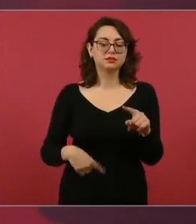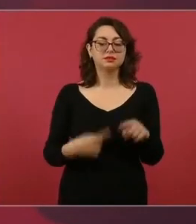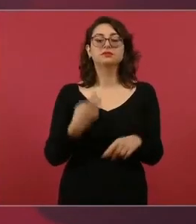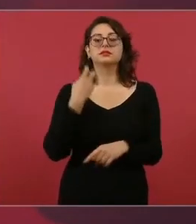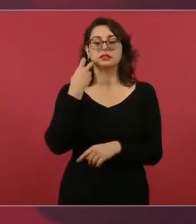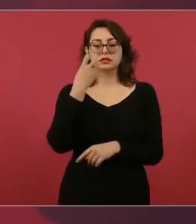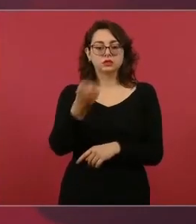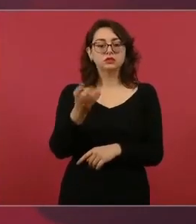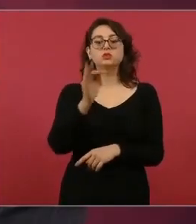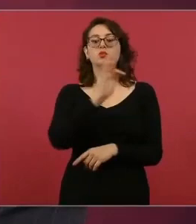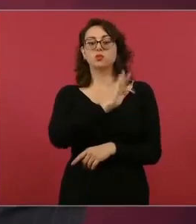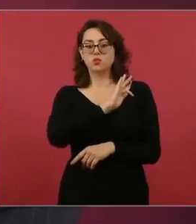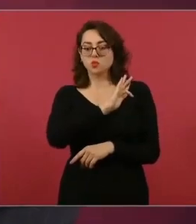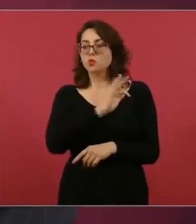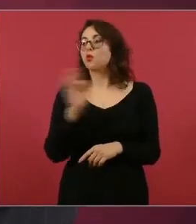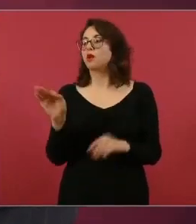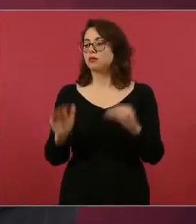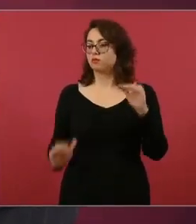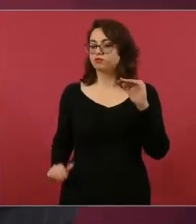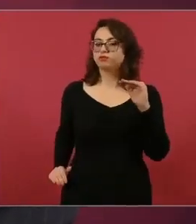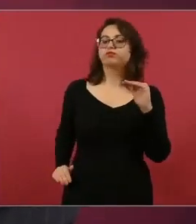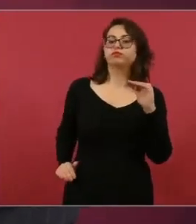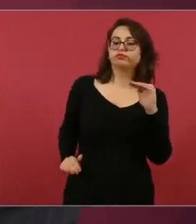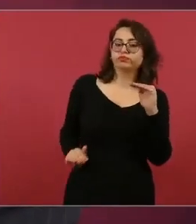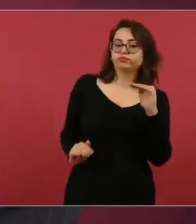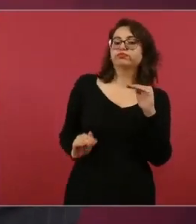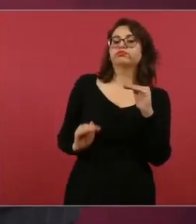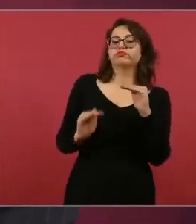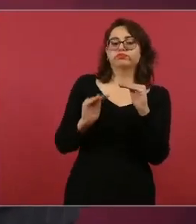Porque se dedicaban a saquear